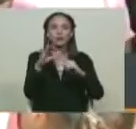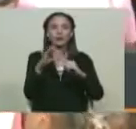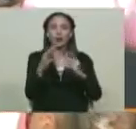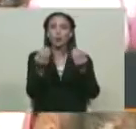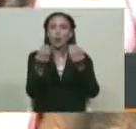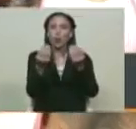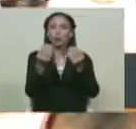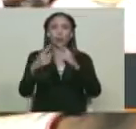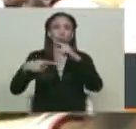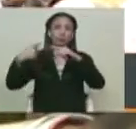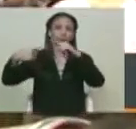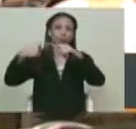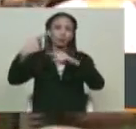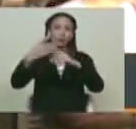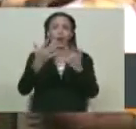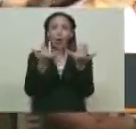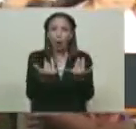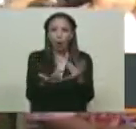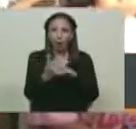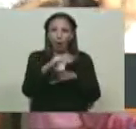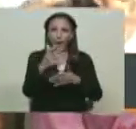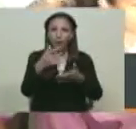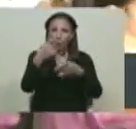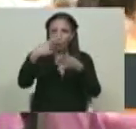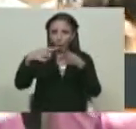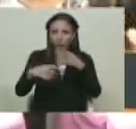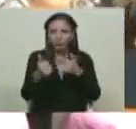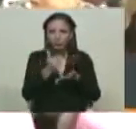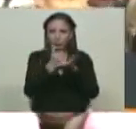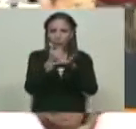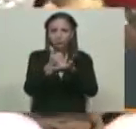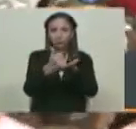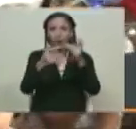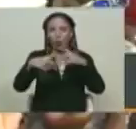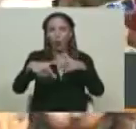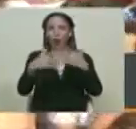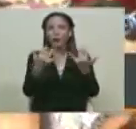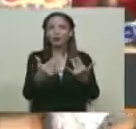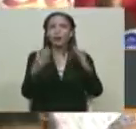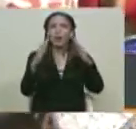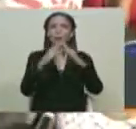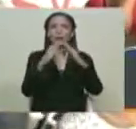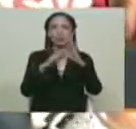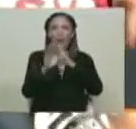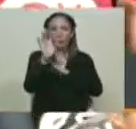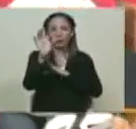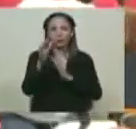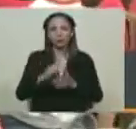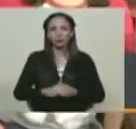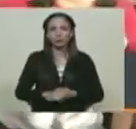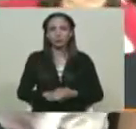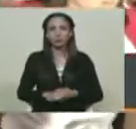más allá de las que hoy tienen Hogares de la Patria, mucho más allá.